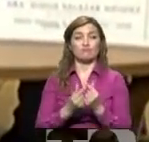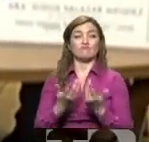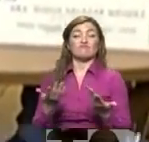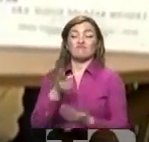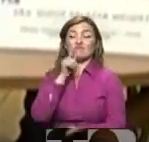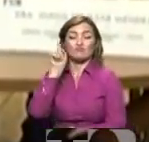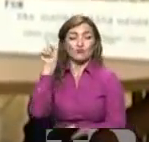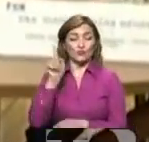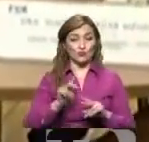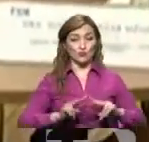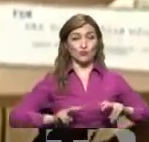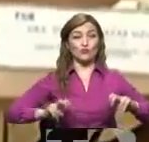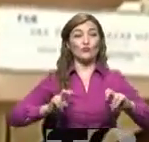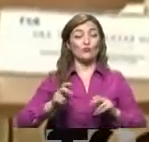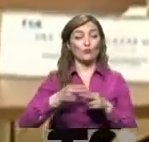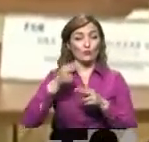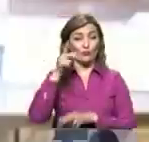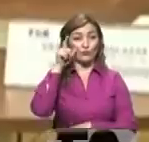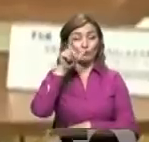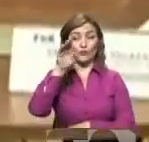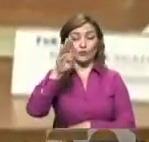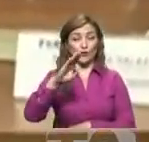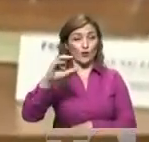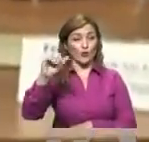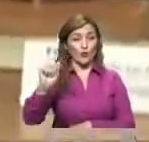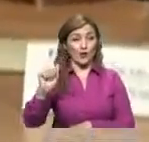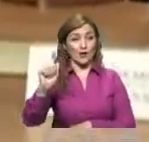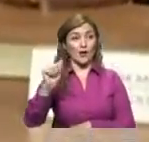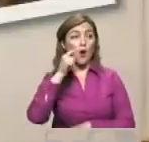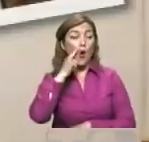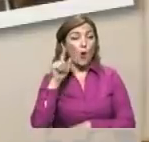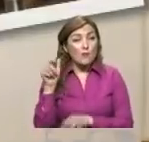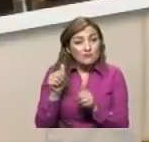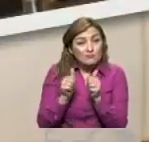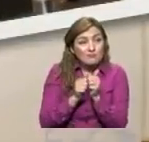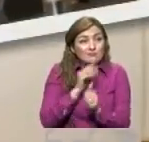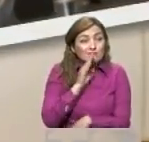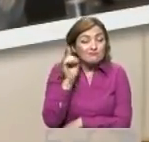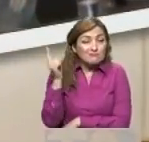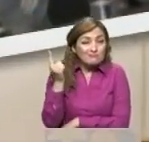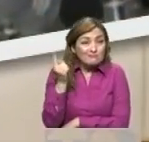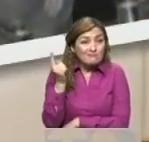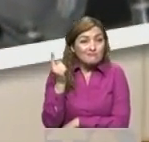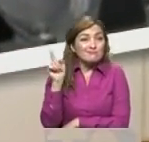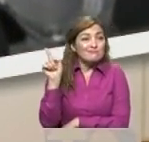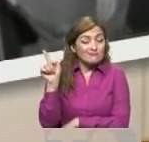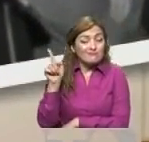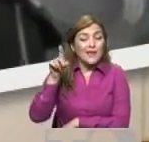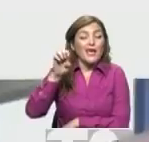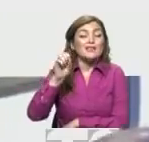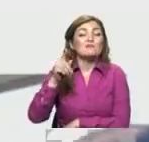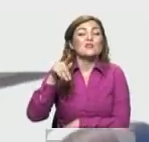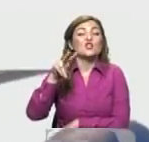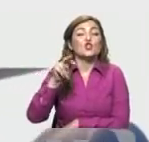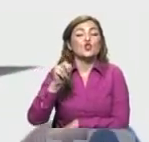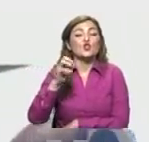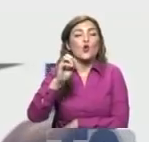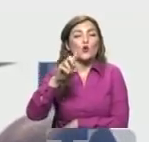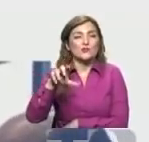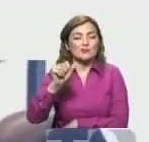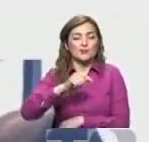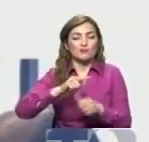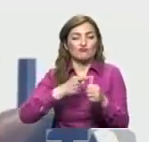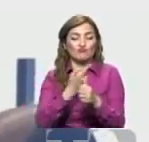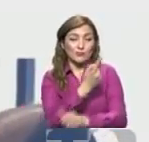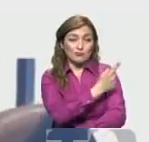grupo de investigación del exfiscal general Carlos Vaca y a un hombre que hemos visto en ambas tramas, Pedro Espinosa. Primero como el delegado